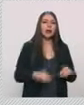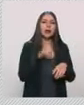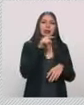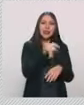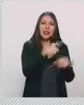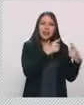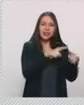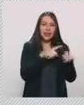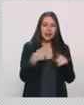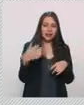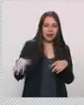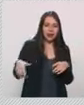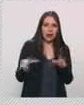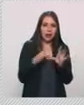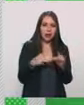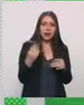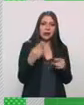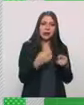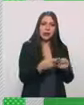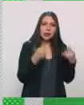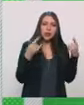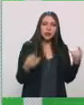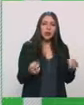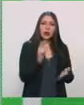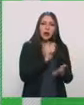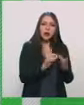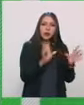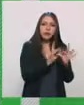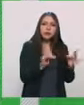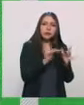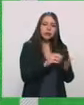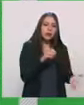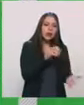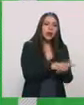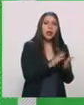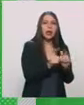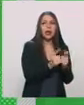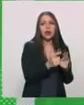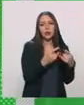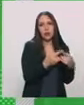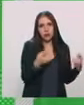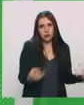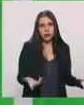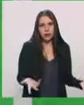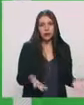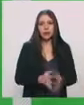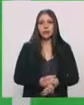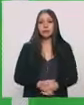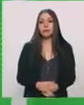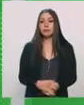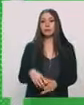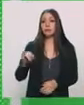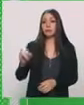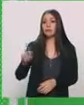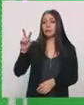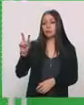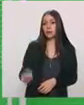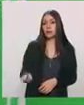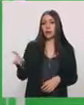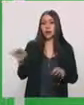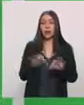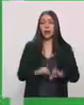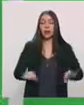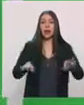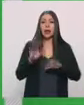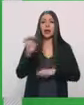anécdotas en los libros, en las clases de historia, ¿no? Así es, lo que tú dices es bien importante, ¿no? La batalla,